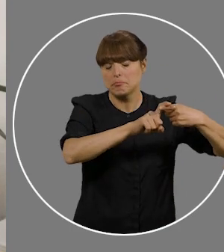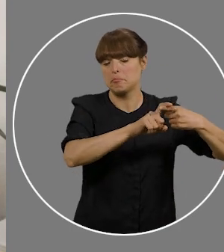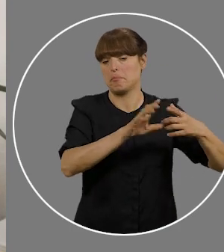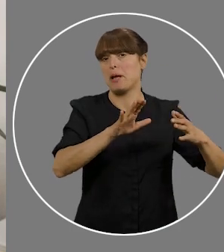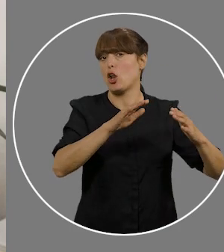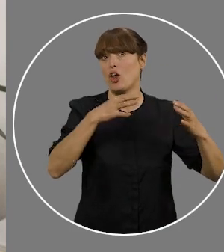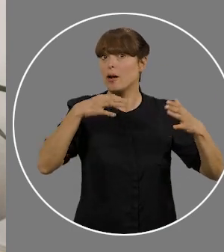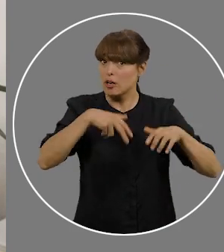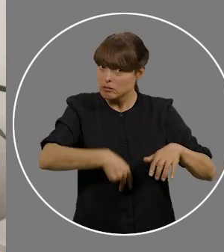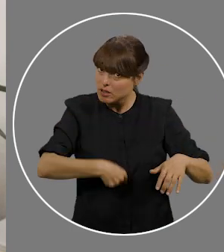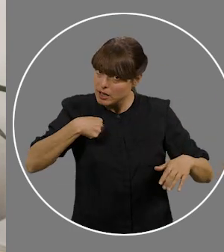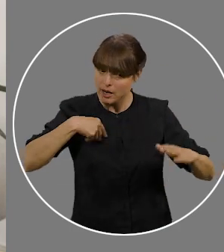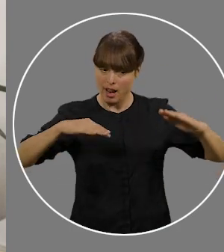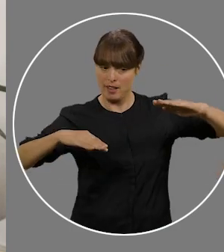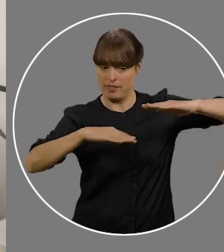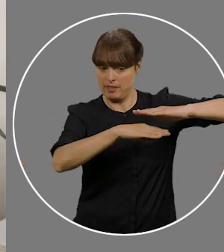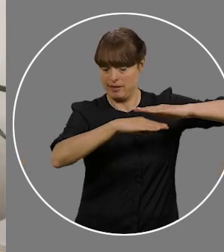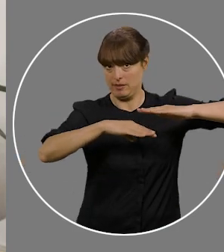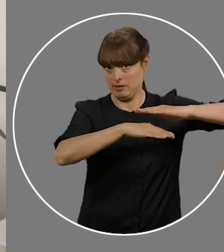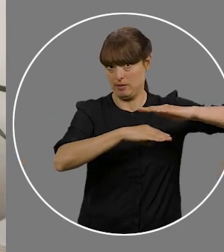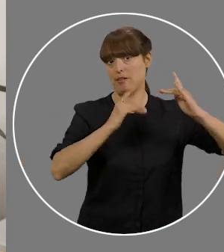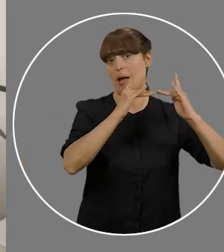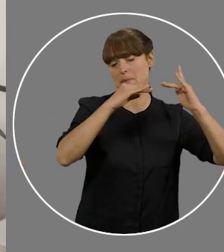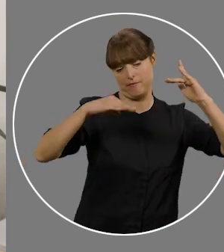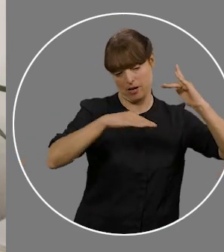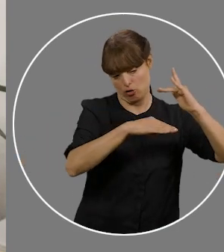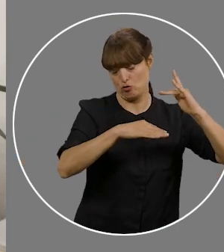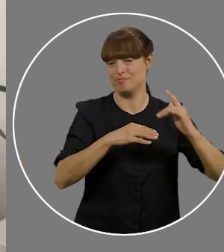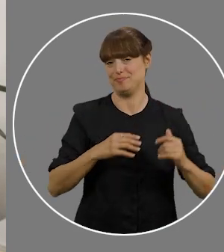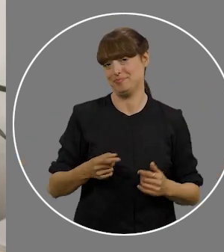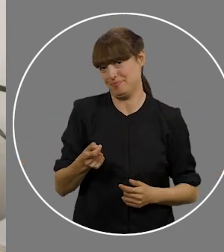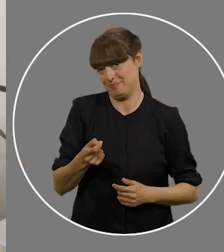habitación, pero poca cosa. Sí. Vale. ¿Y